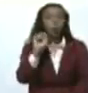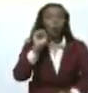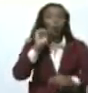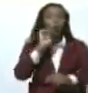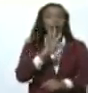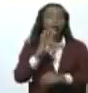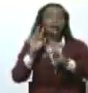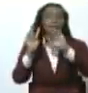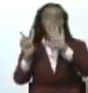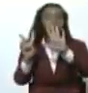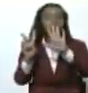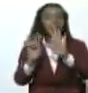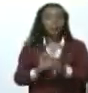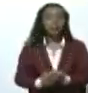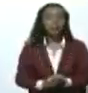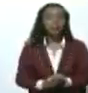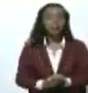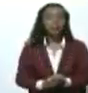41.47%.